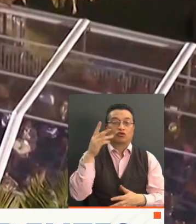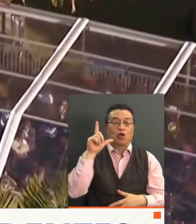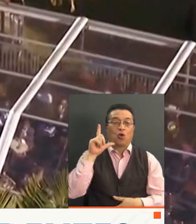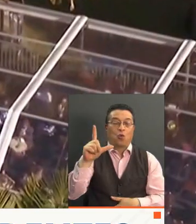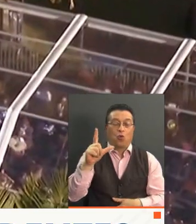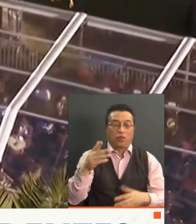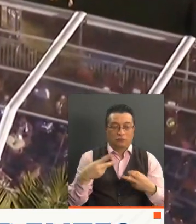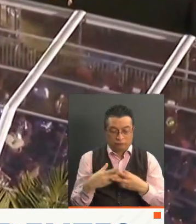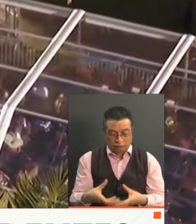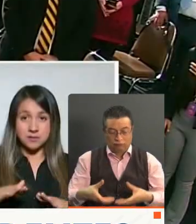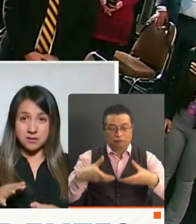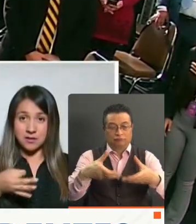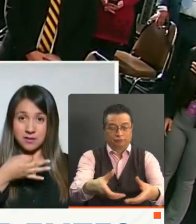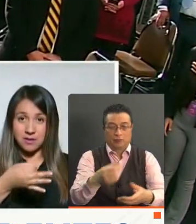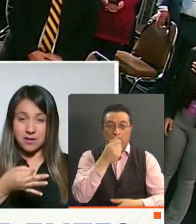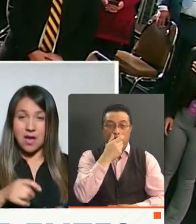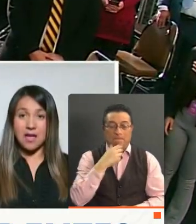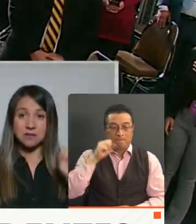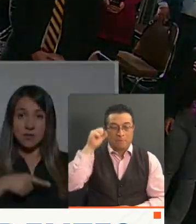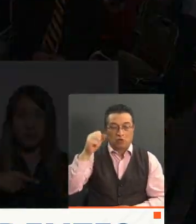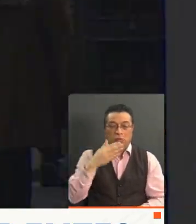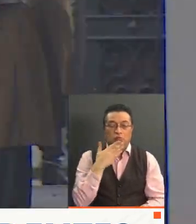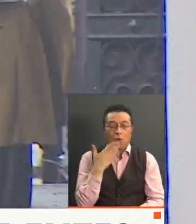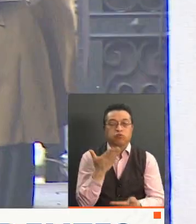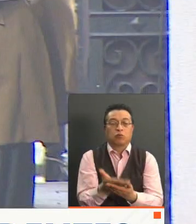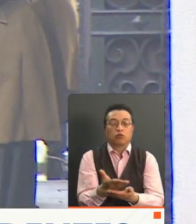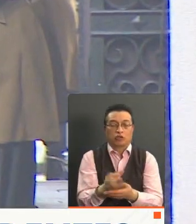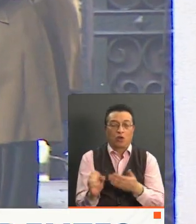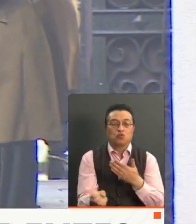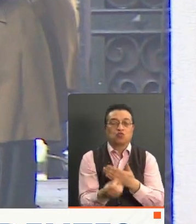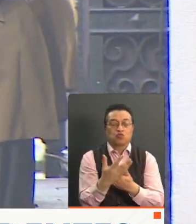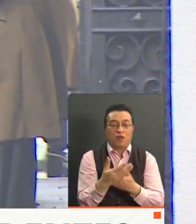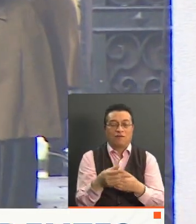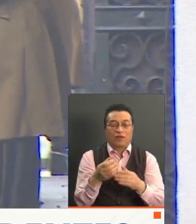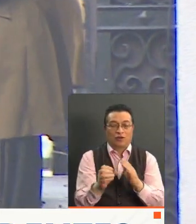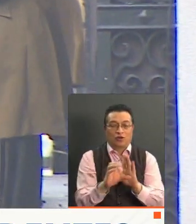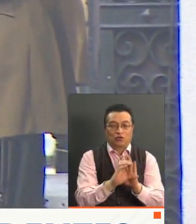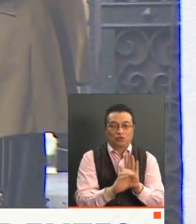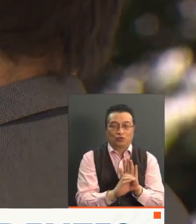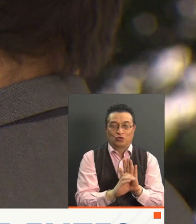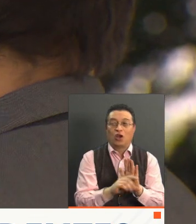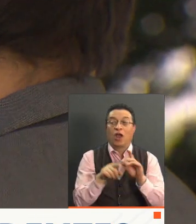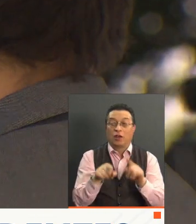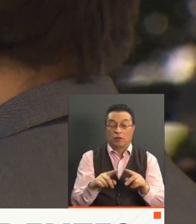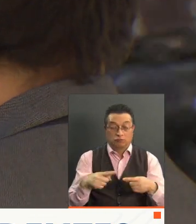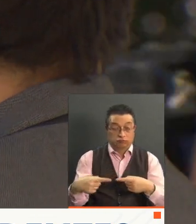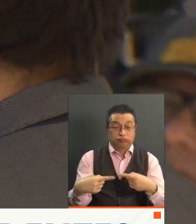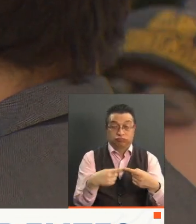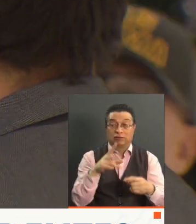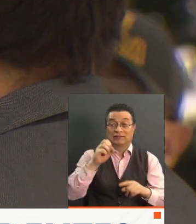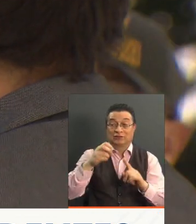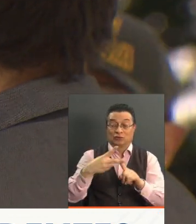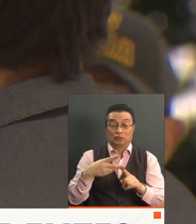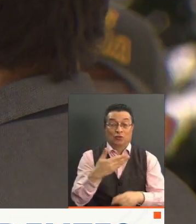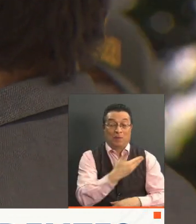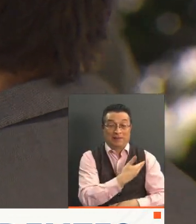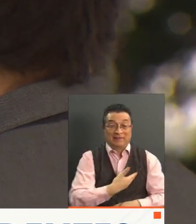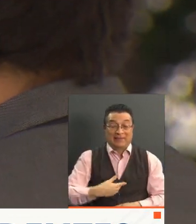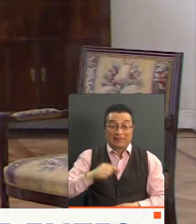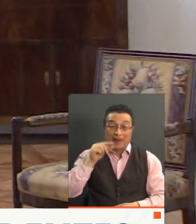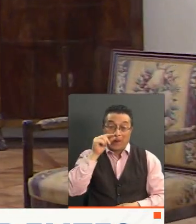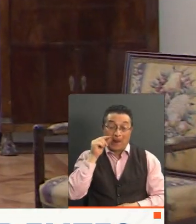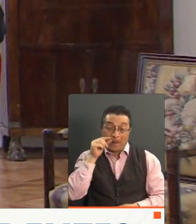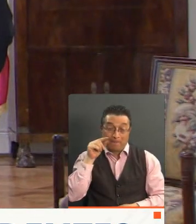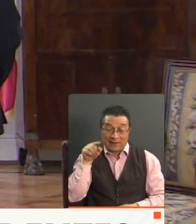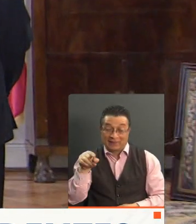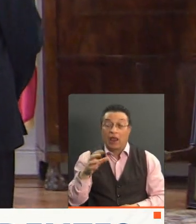en que se entregará a Gabriel Boric la propuesta de nueva Carta Magna. La controversia se desató cuando el vicepresidente Gaspar Domínguez informó que